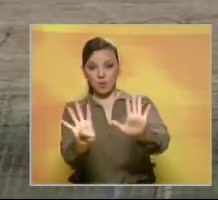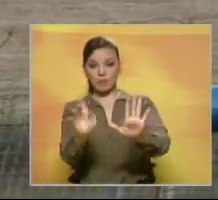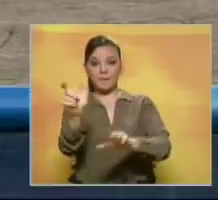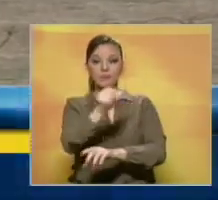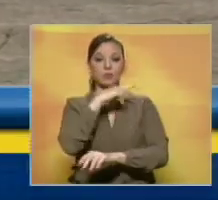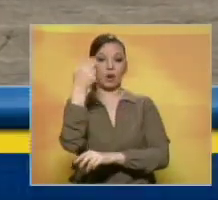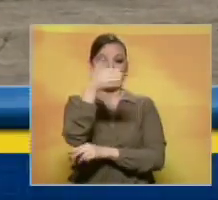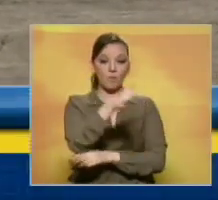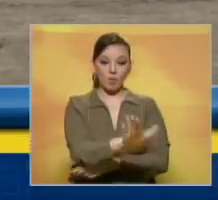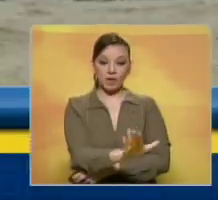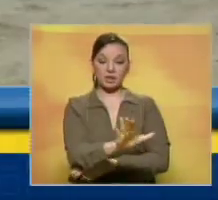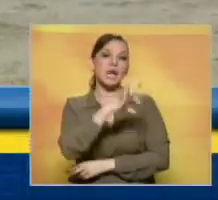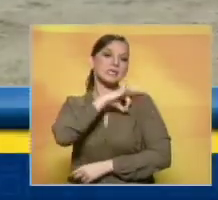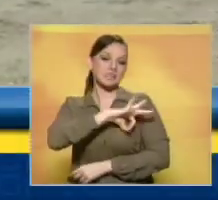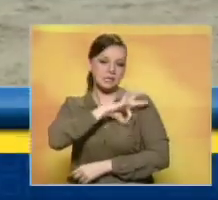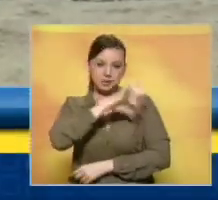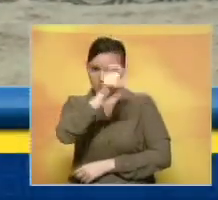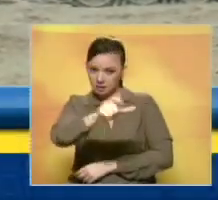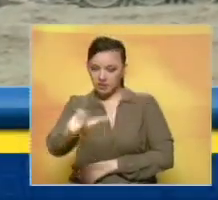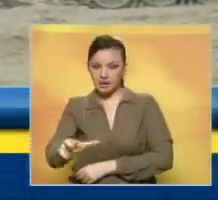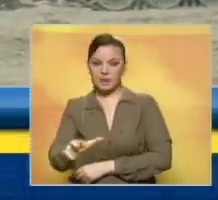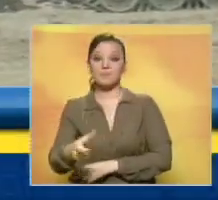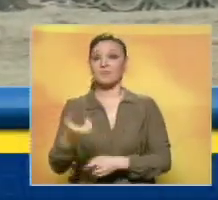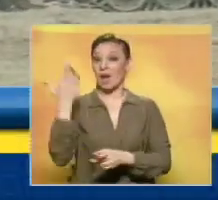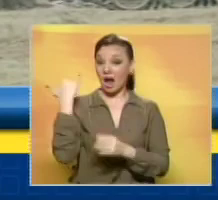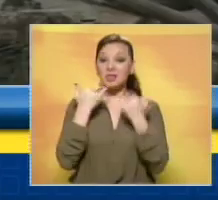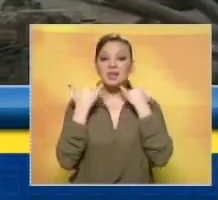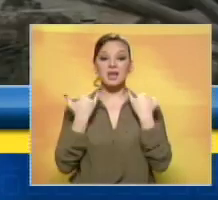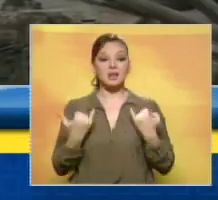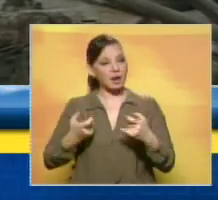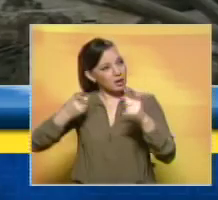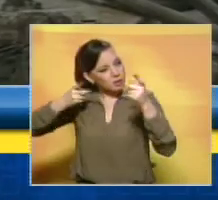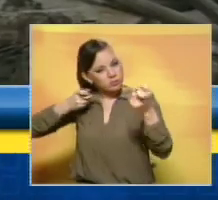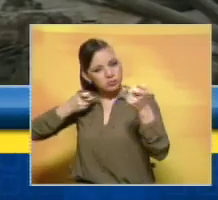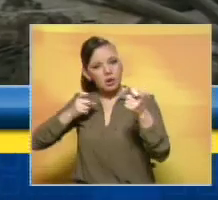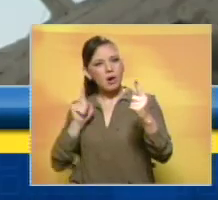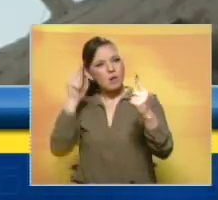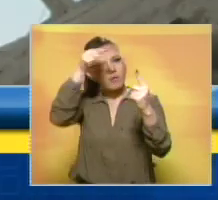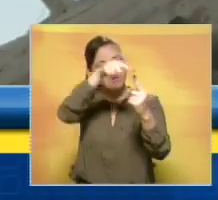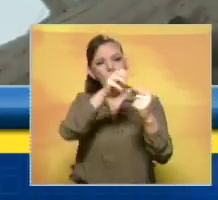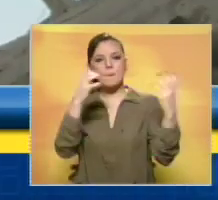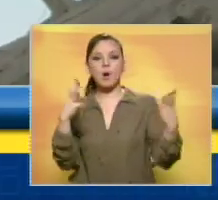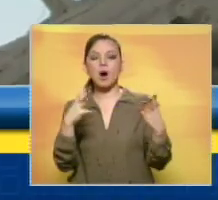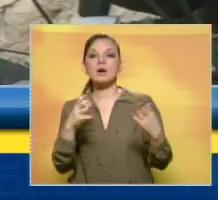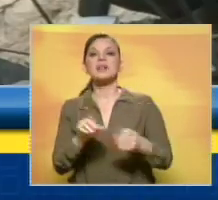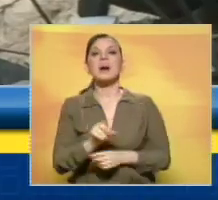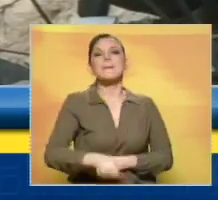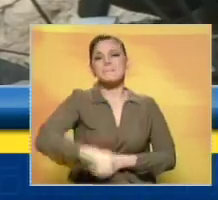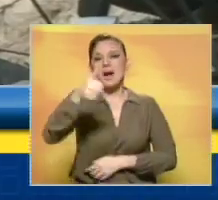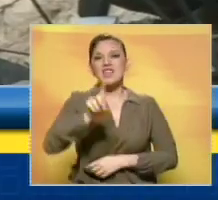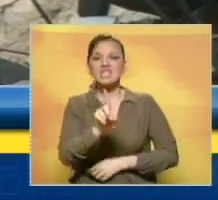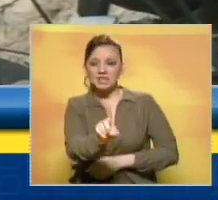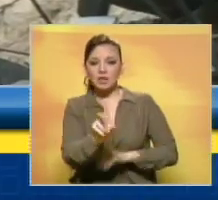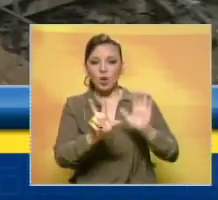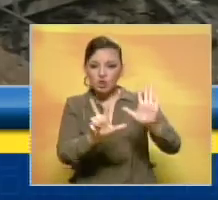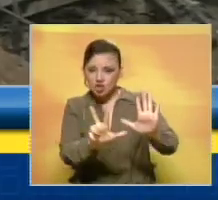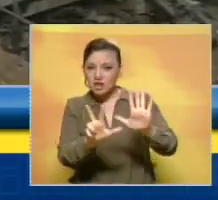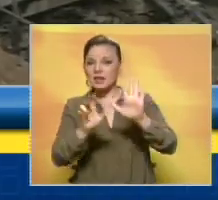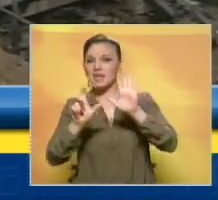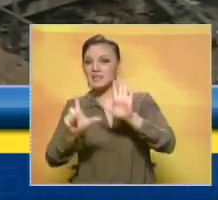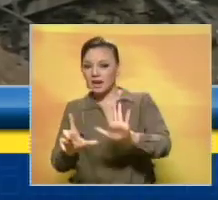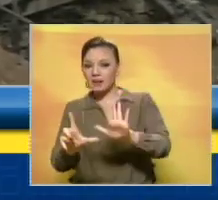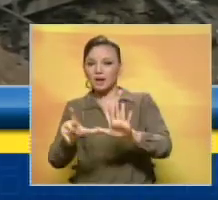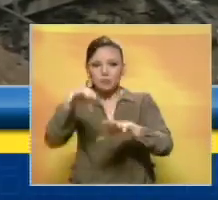El ejército israelí atacó en las últimas horas más de 187 blancos de la Franja de Gaza, mientras que las